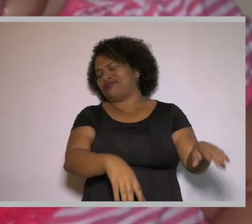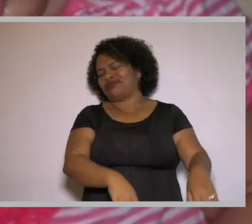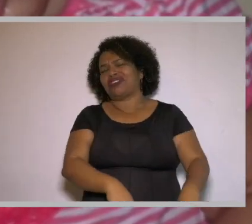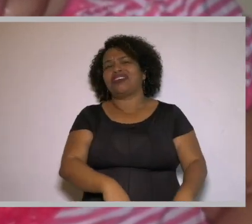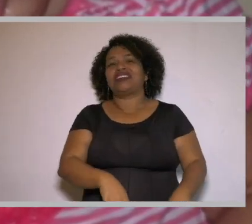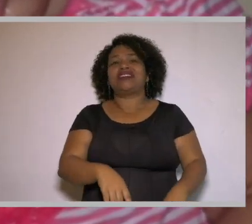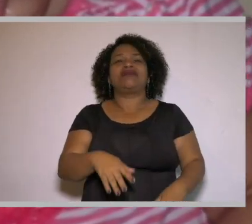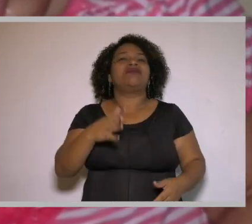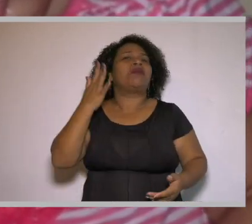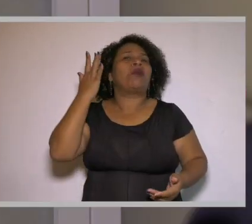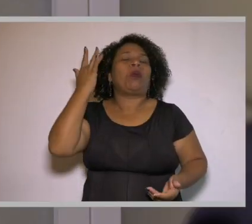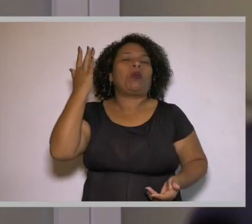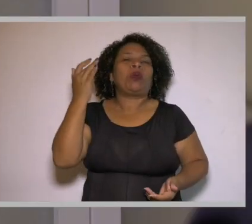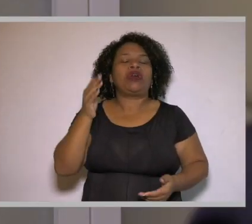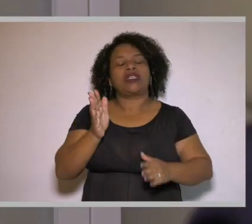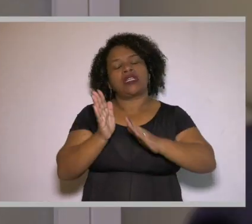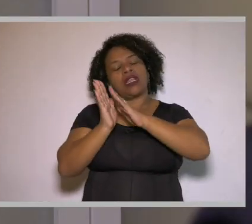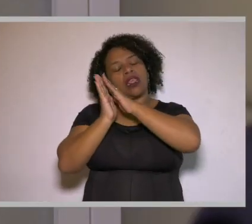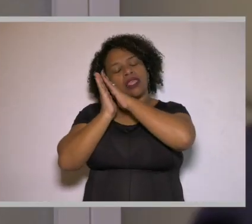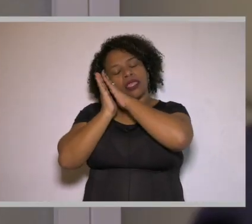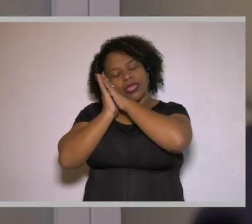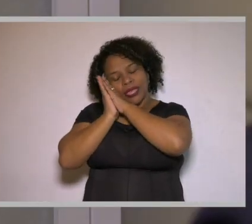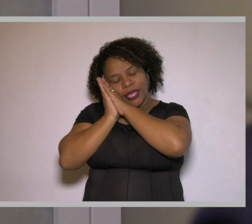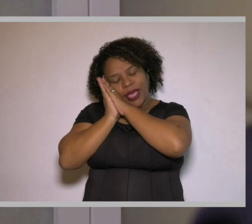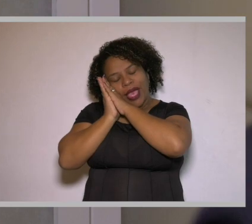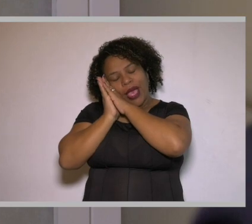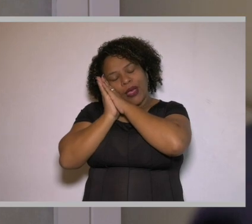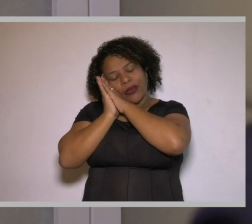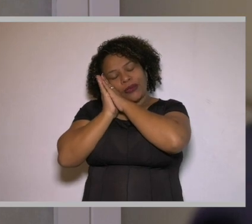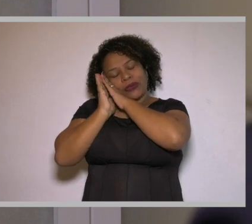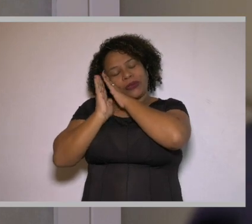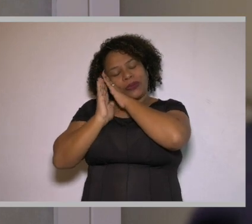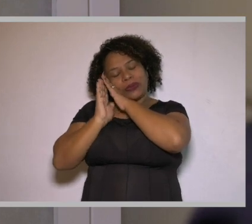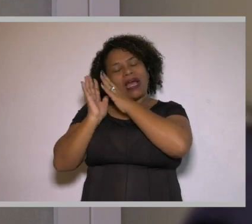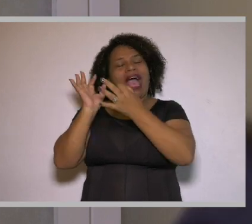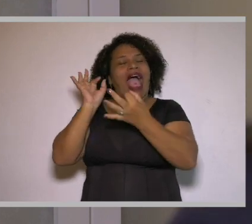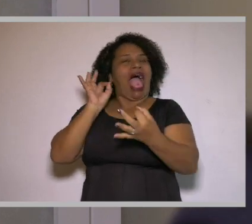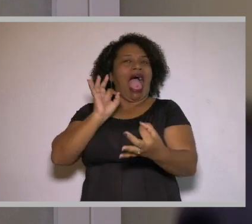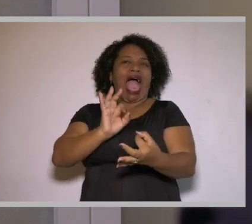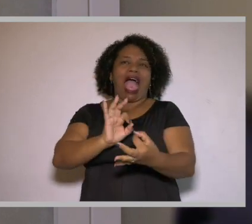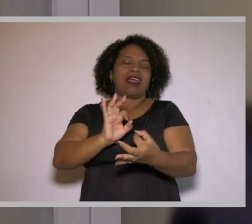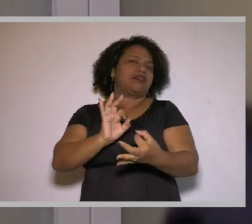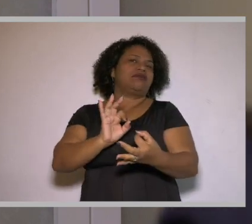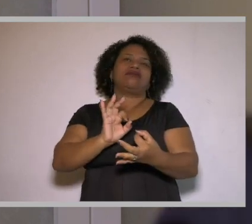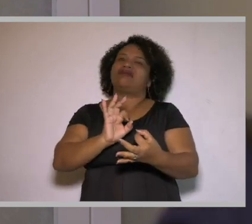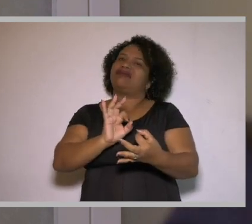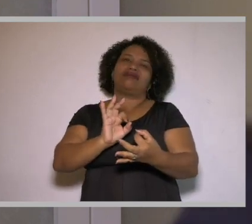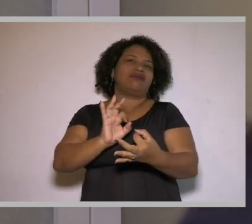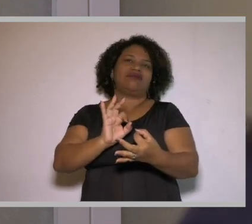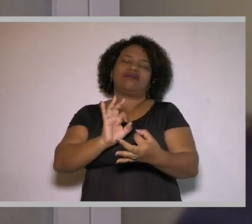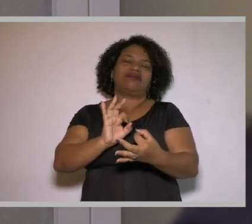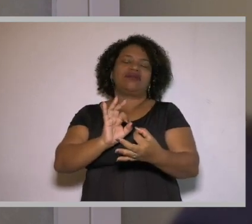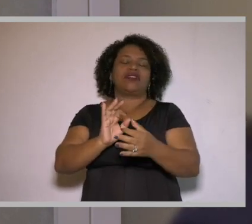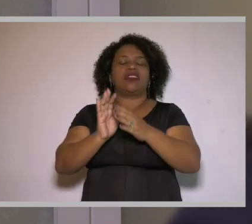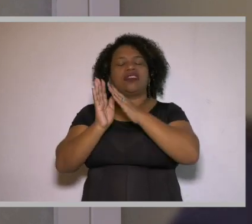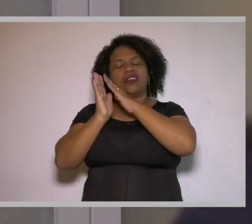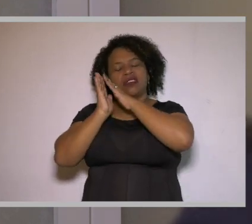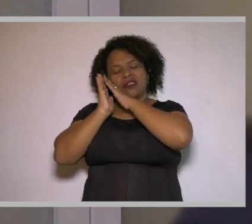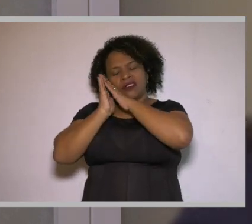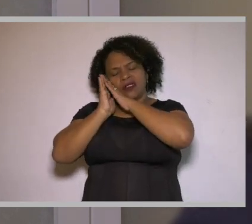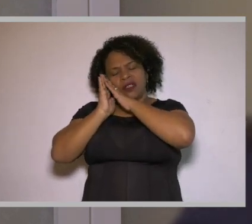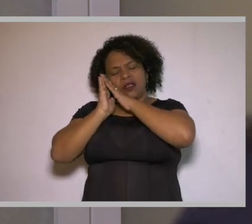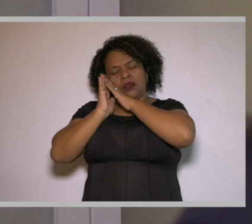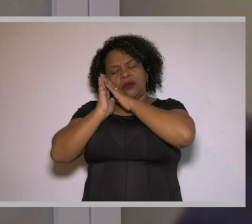pulmonar, aumento o hipertrofia de las cavidades cardíacas derechas. Entonces, algunas veces estos pacientes se